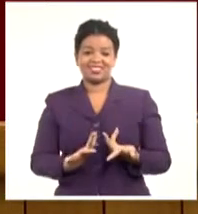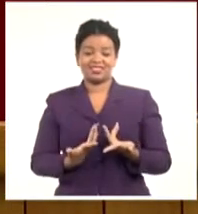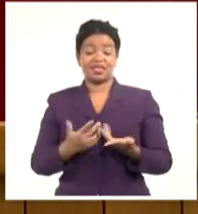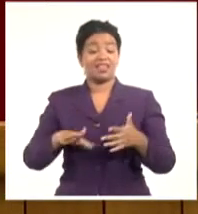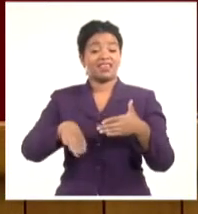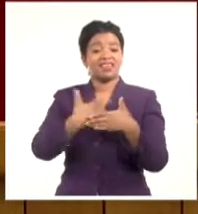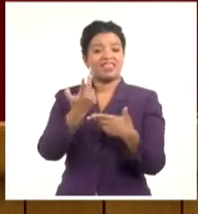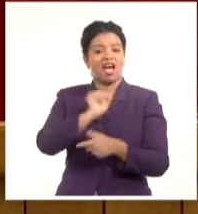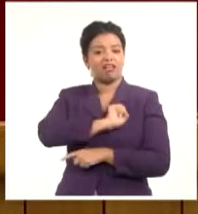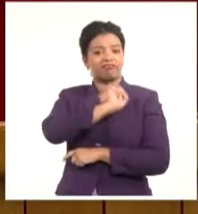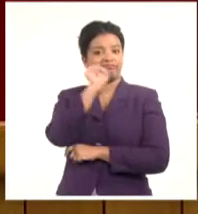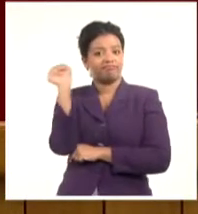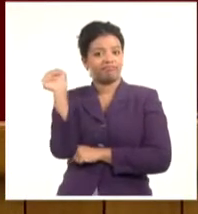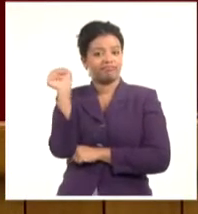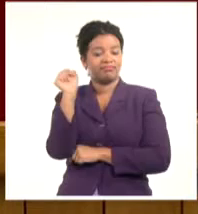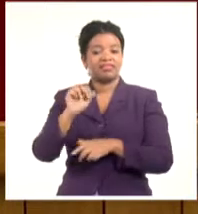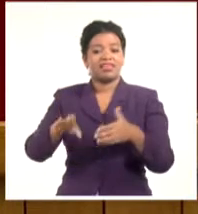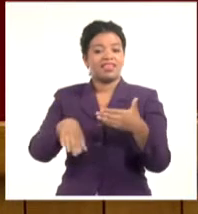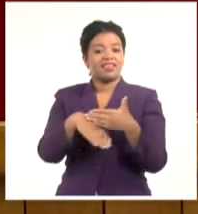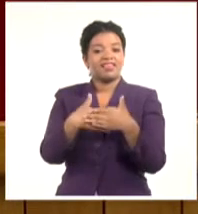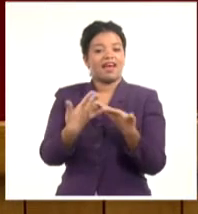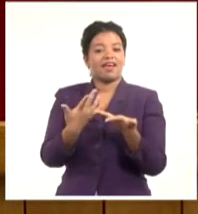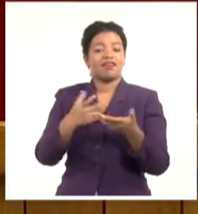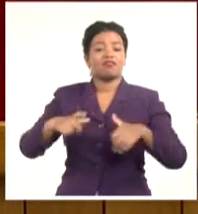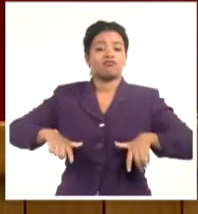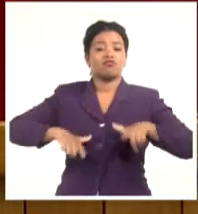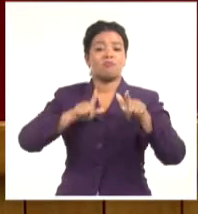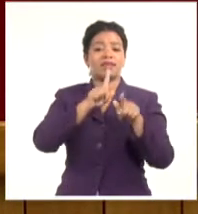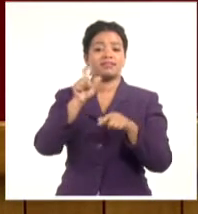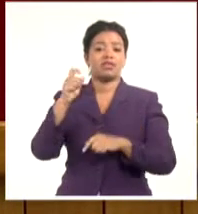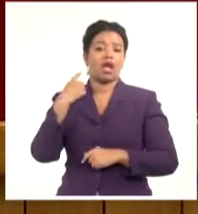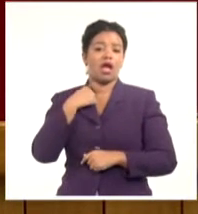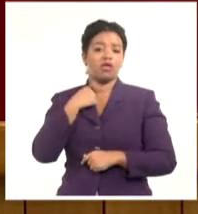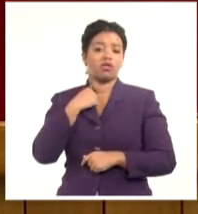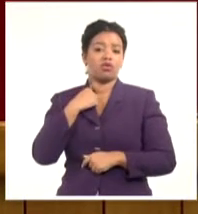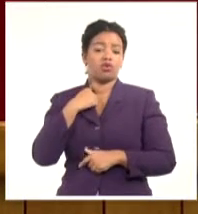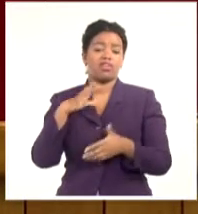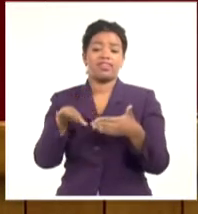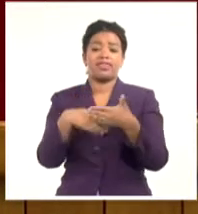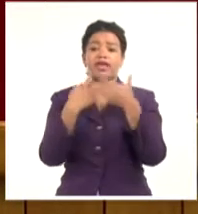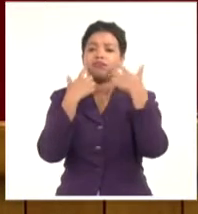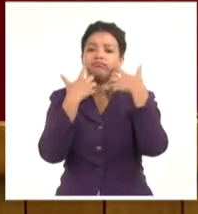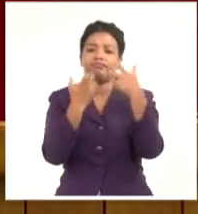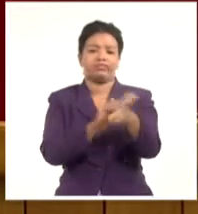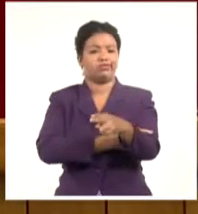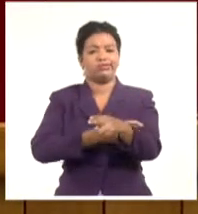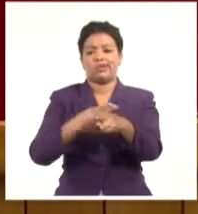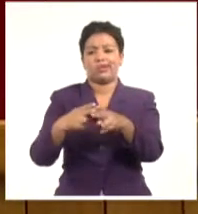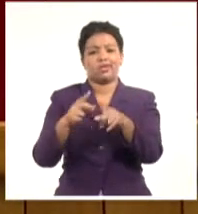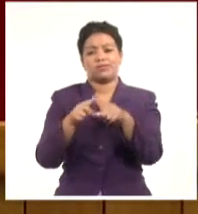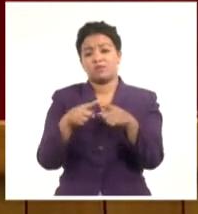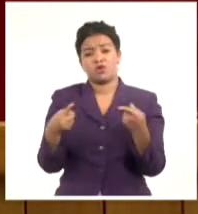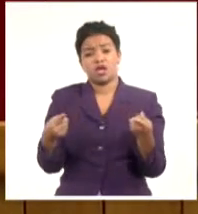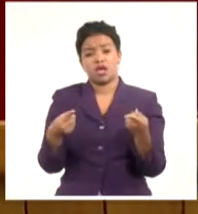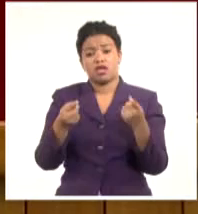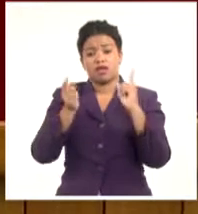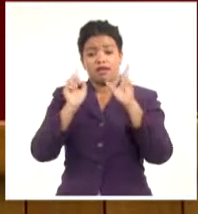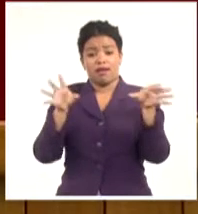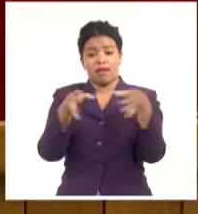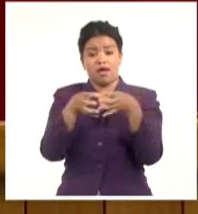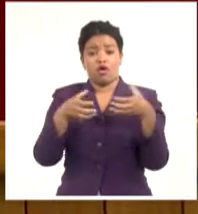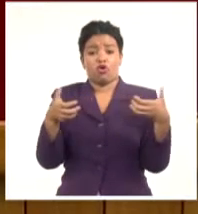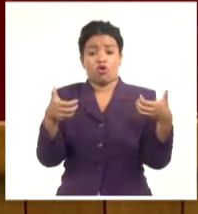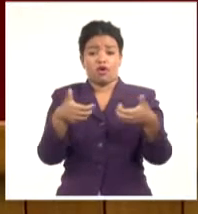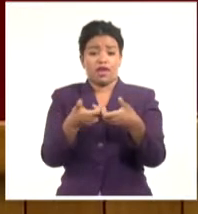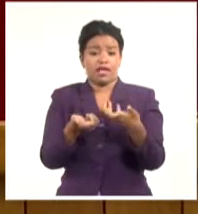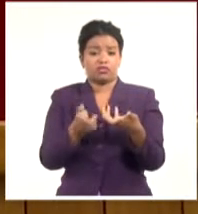glorioso, es un día de centenario y es un día histórico, como es ya histórico este Congreso, y no solo porque sea un